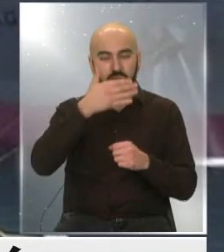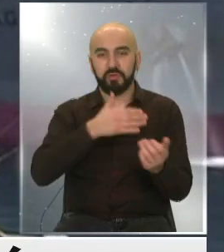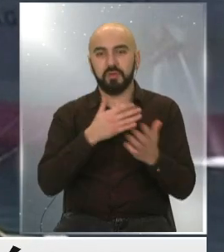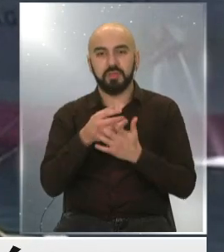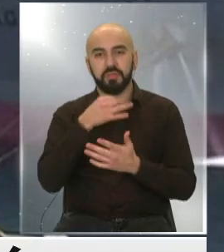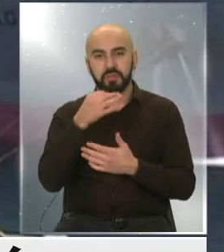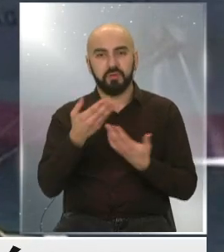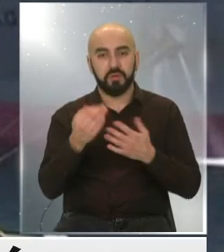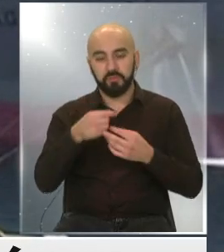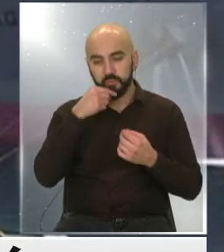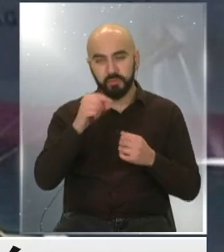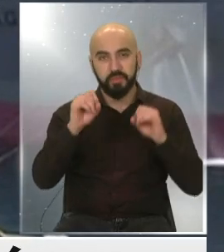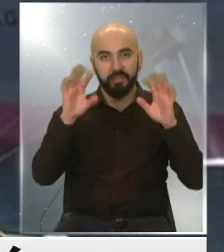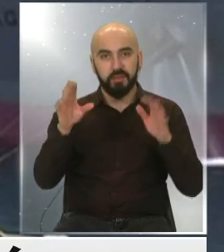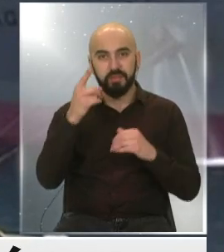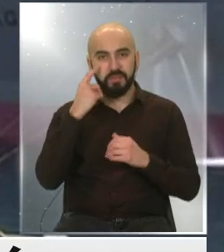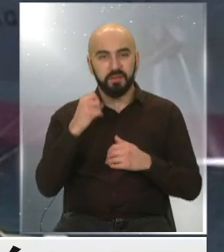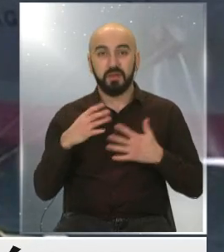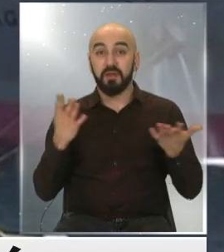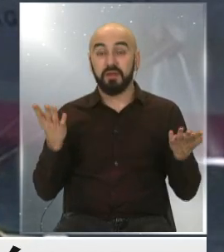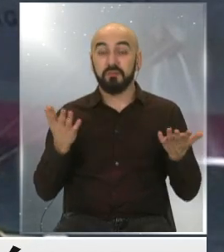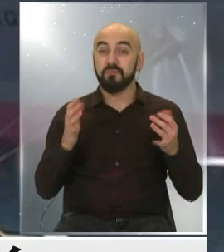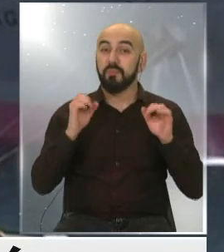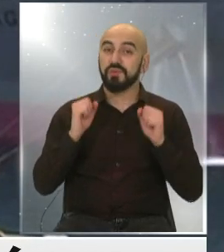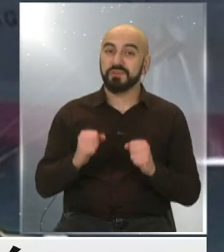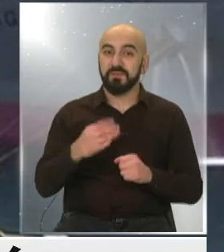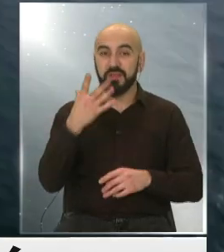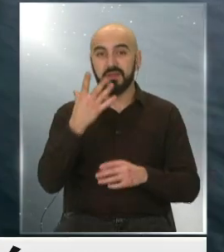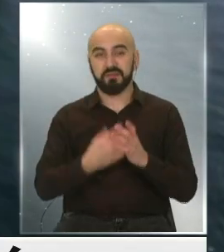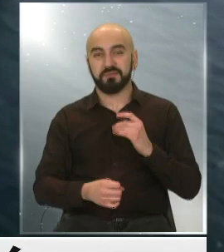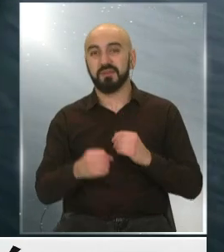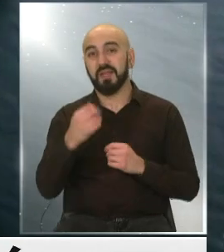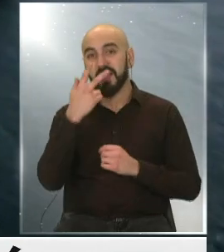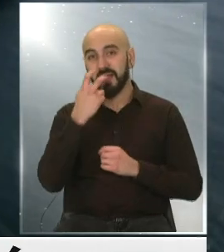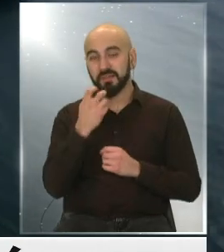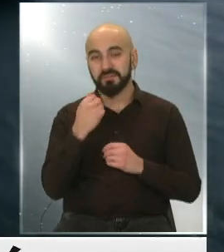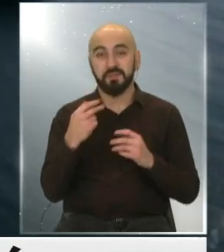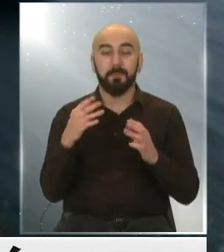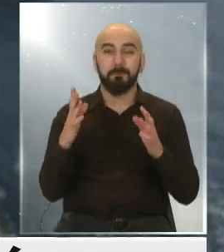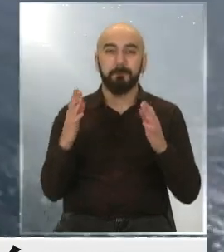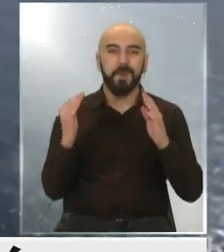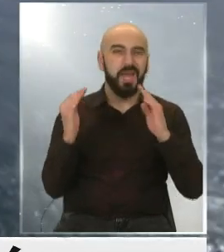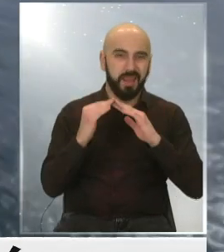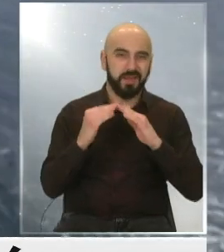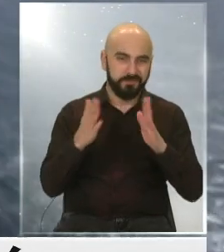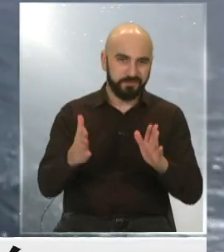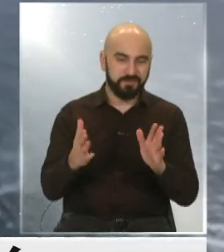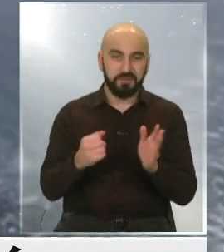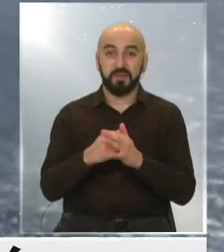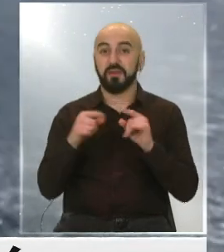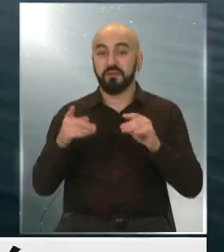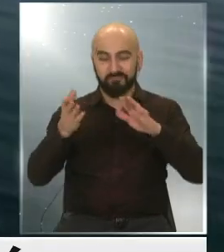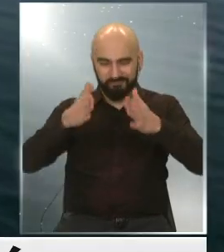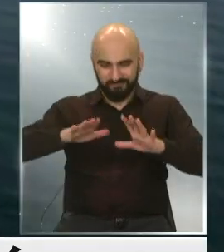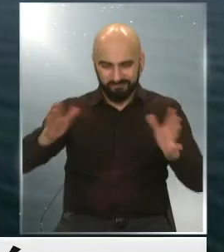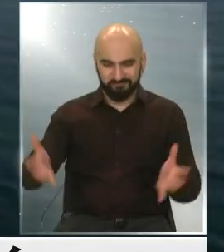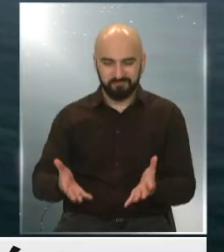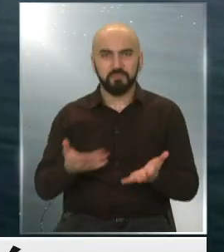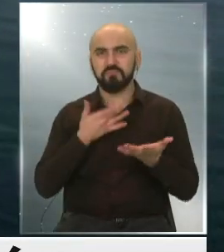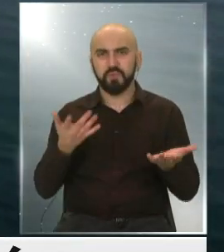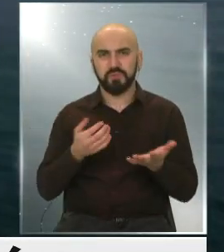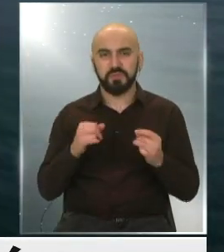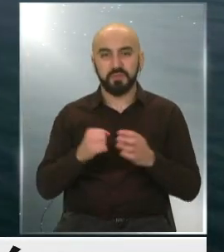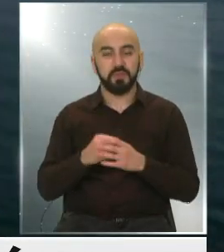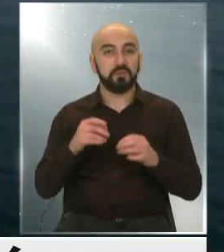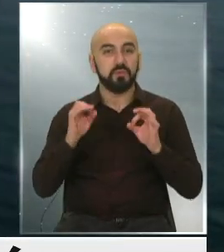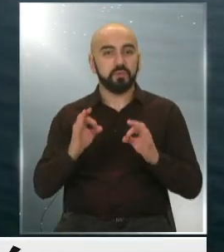próximos 10 días podría agotarse el gas doméstico porque la producción del gas propano